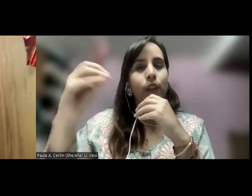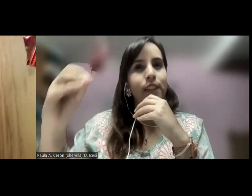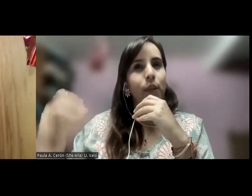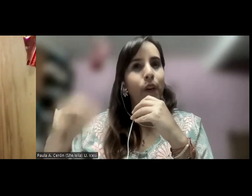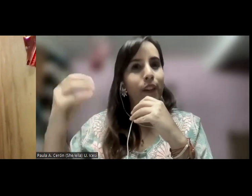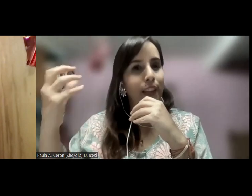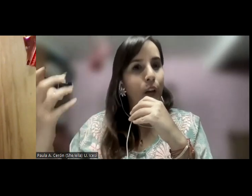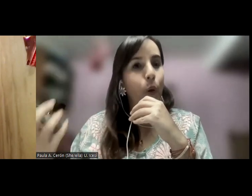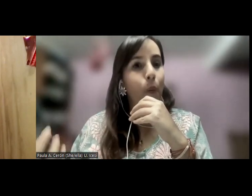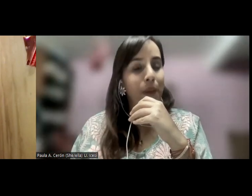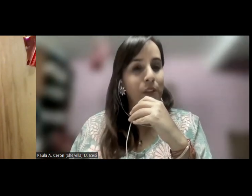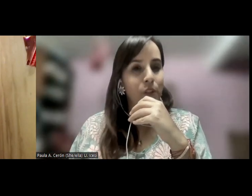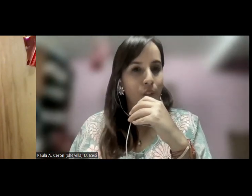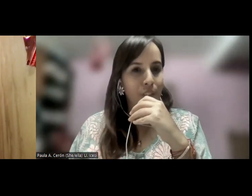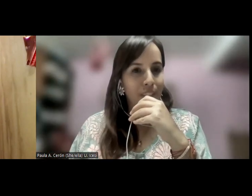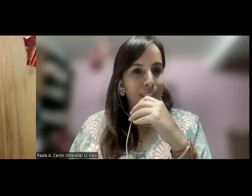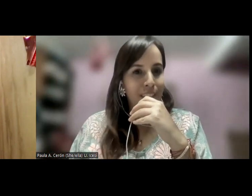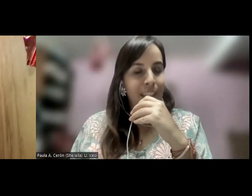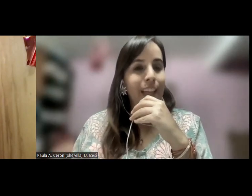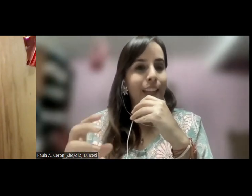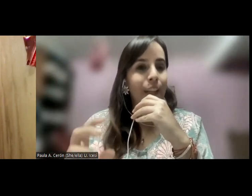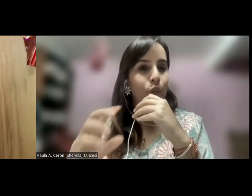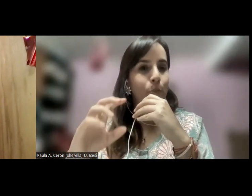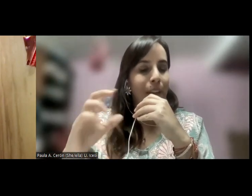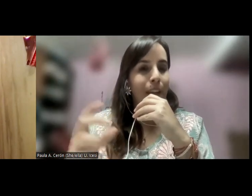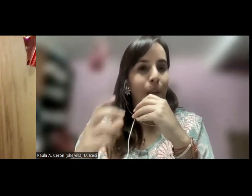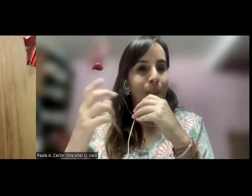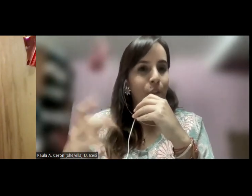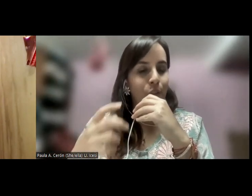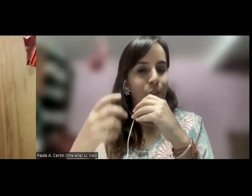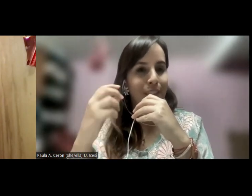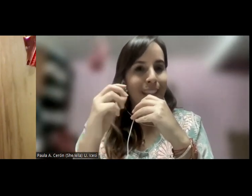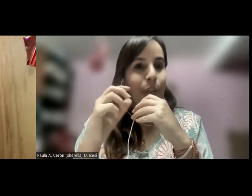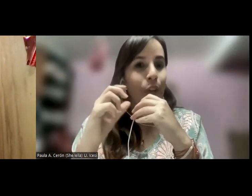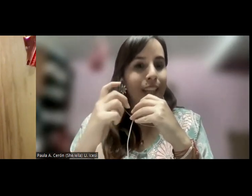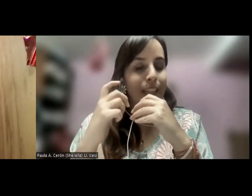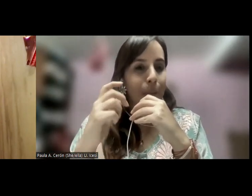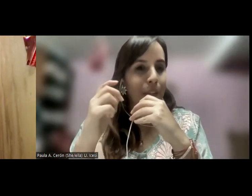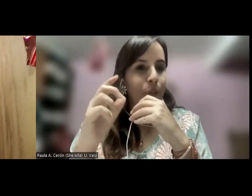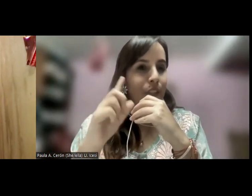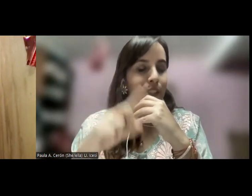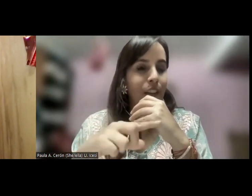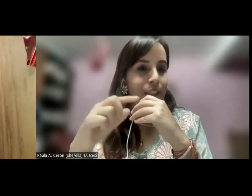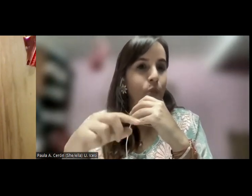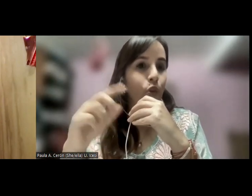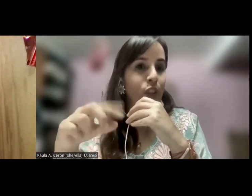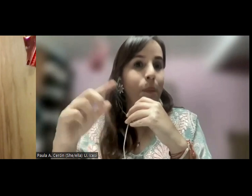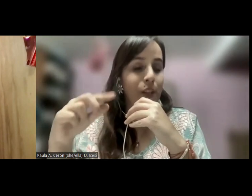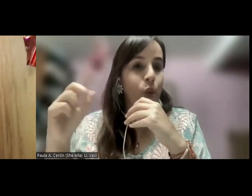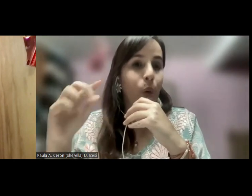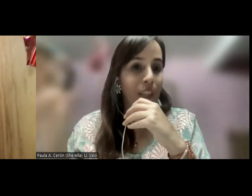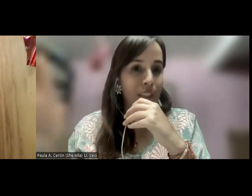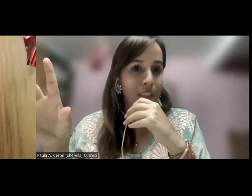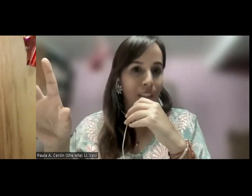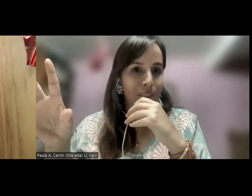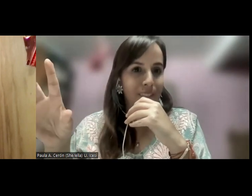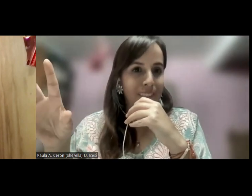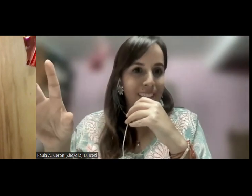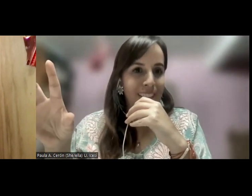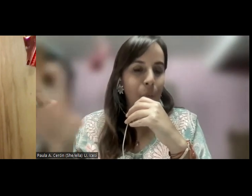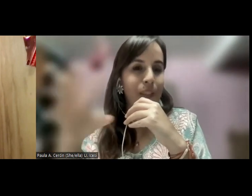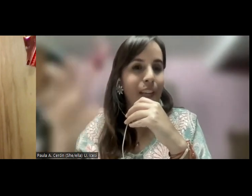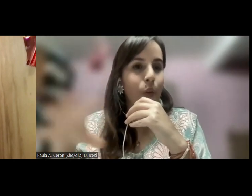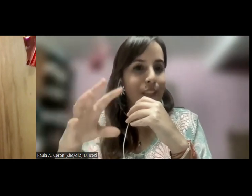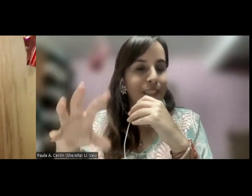artículo 19 de la convención y que tiene unos parámetros y unos lineamientos a través de su observación quinta